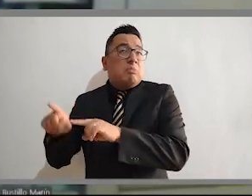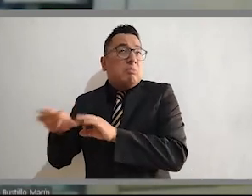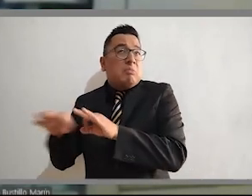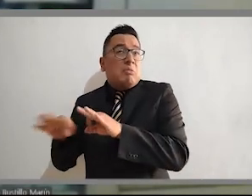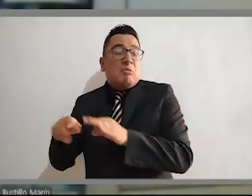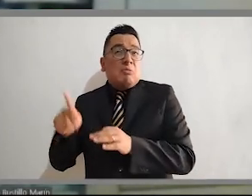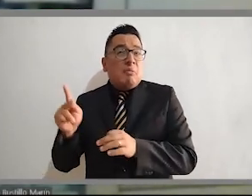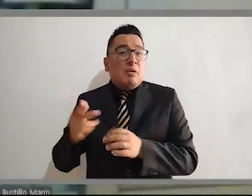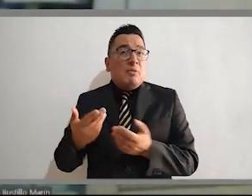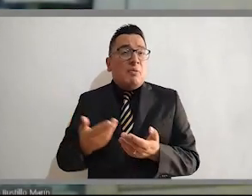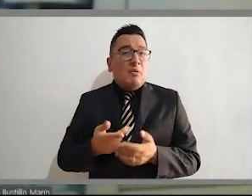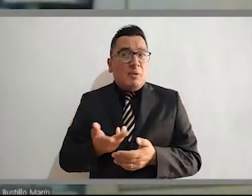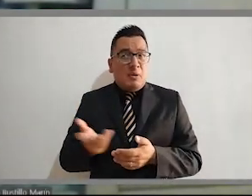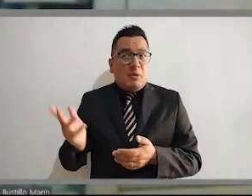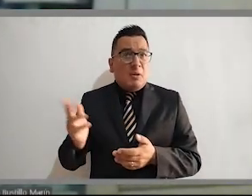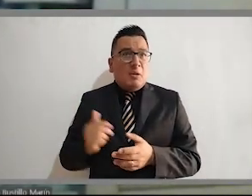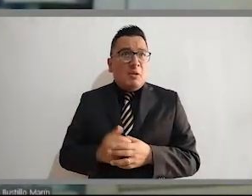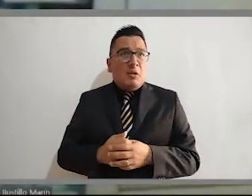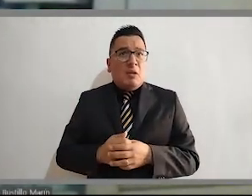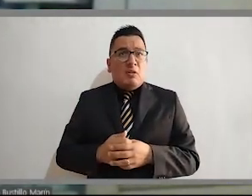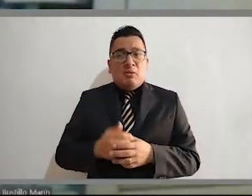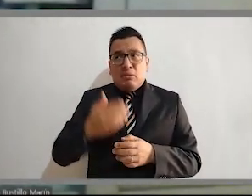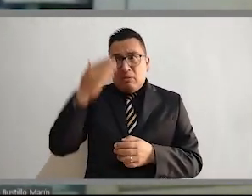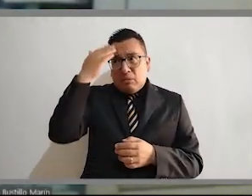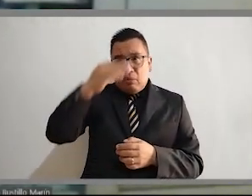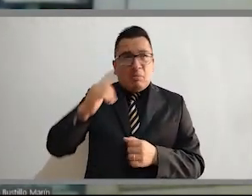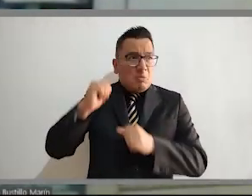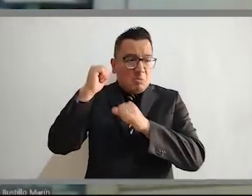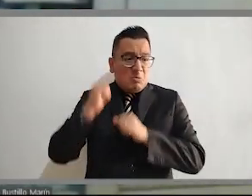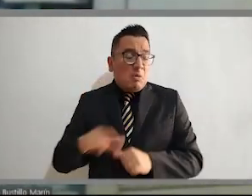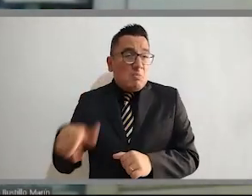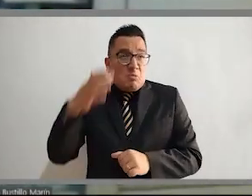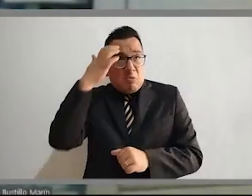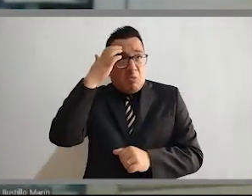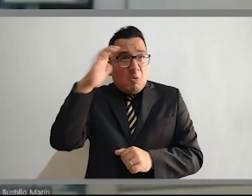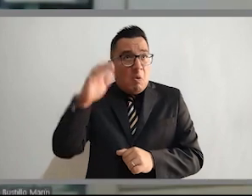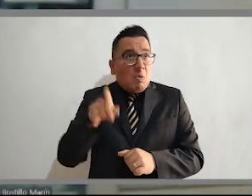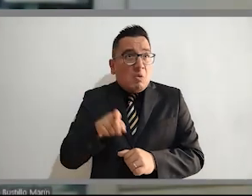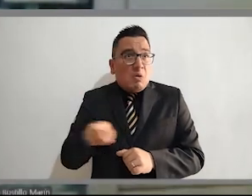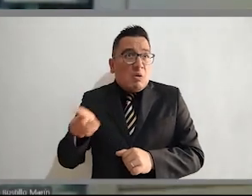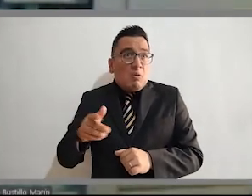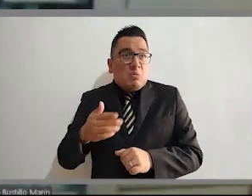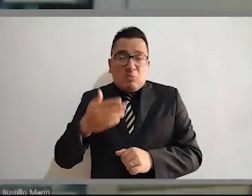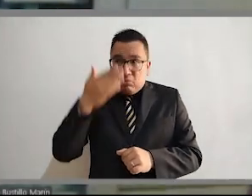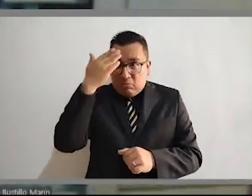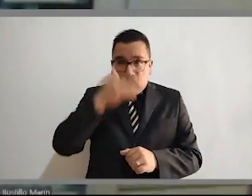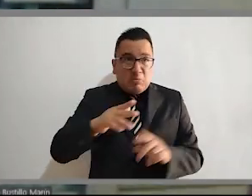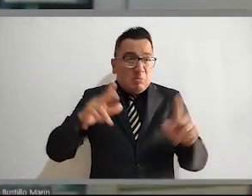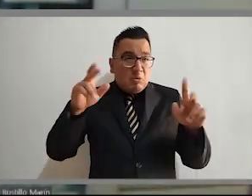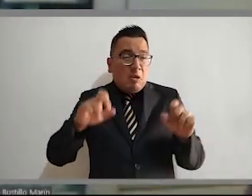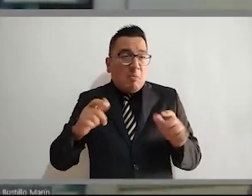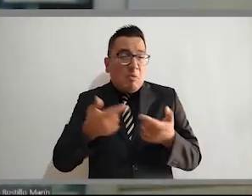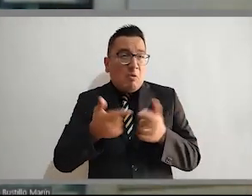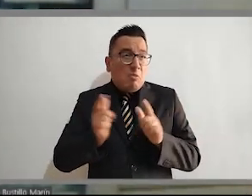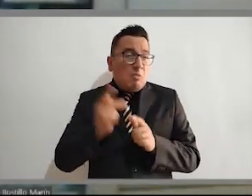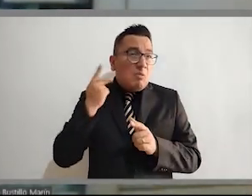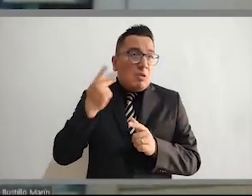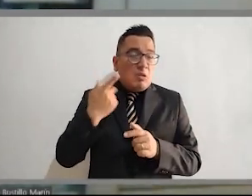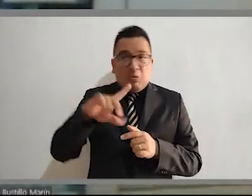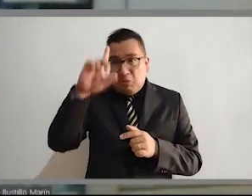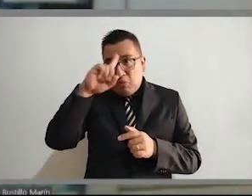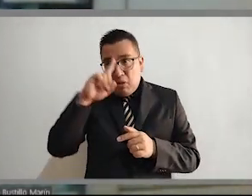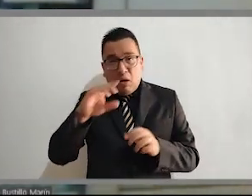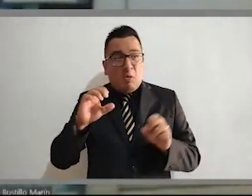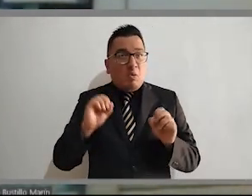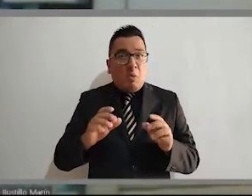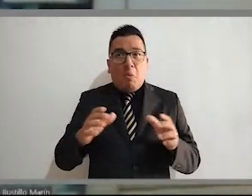un órgano distrital, en un órgano municipal, no forman parte del Consejo Nacional del partido, no